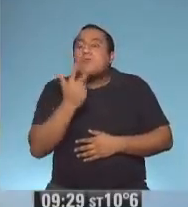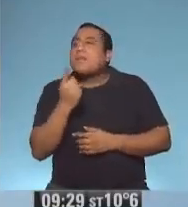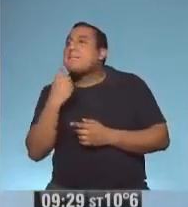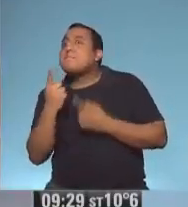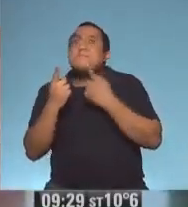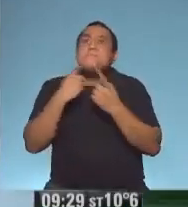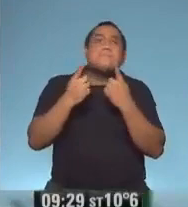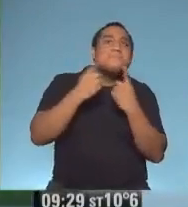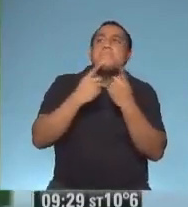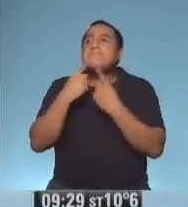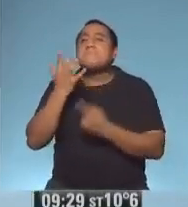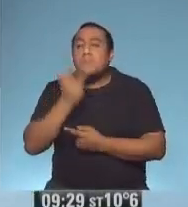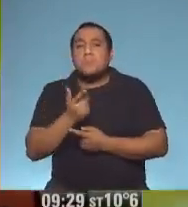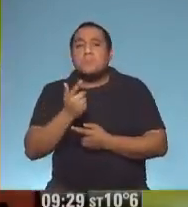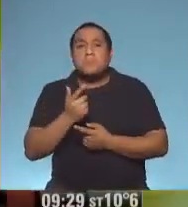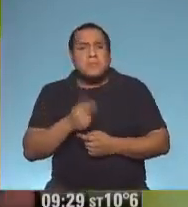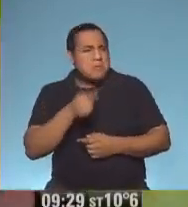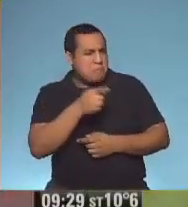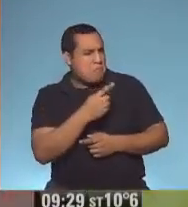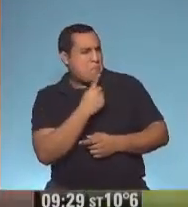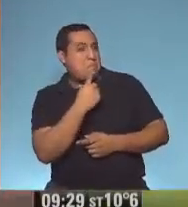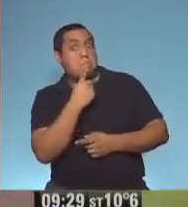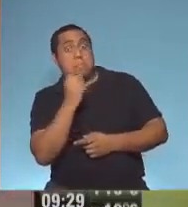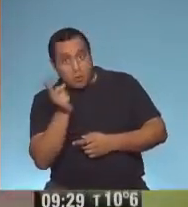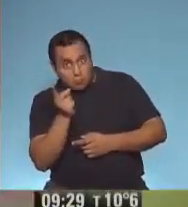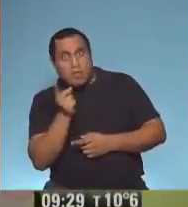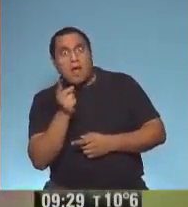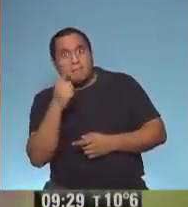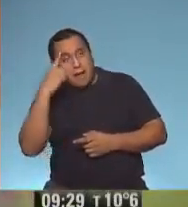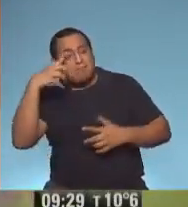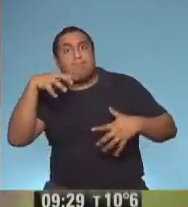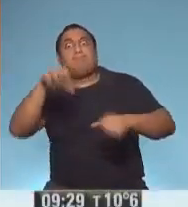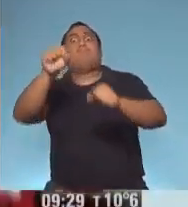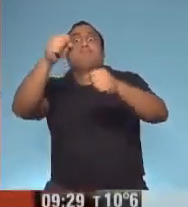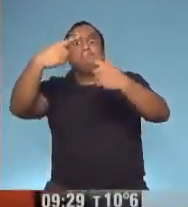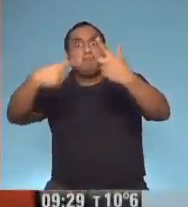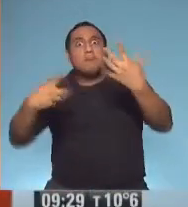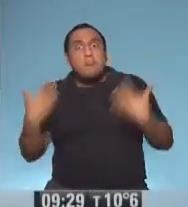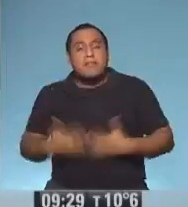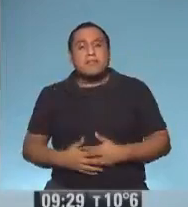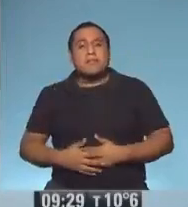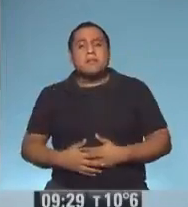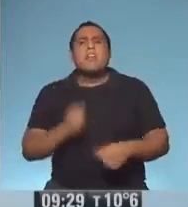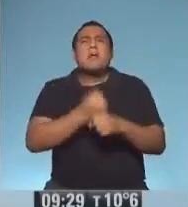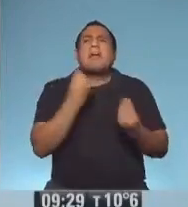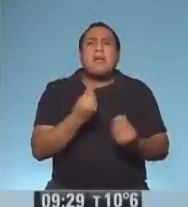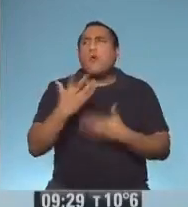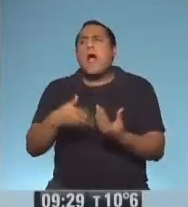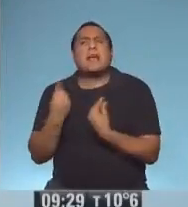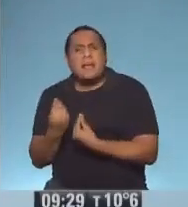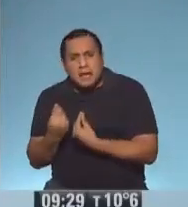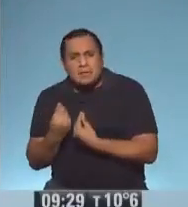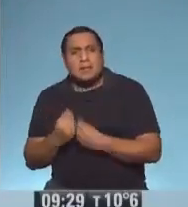siempre preguntar. Tus preguntas lejos nos pueden llevar. ¡Muy bien! ¿Qué es trabajo? ¿Qué es jugar? Si